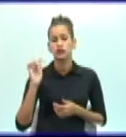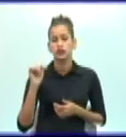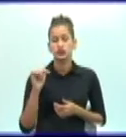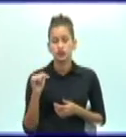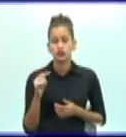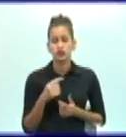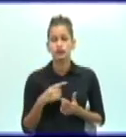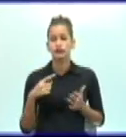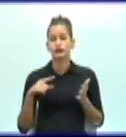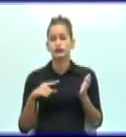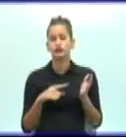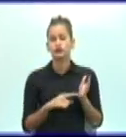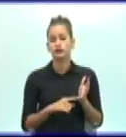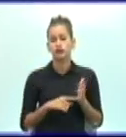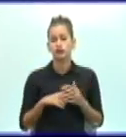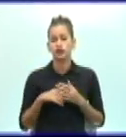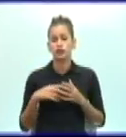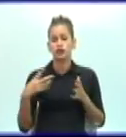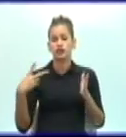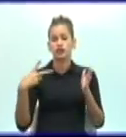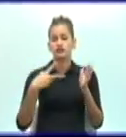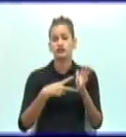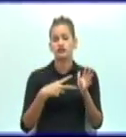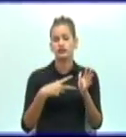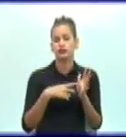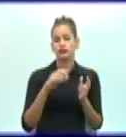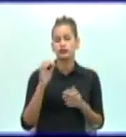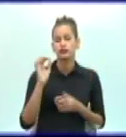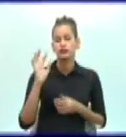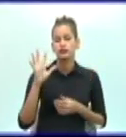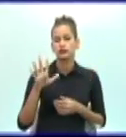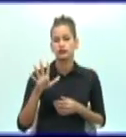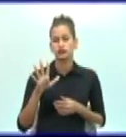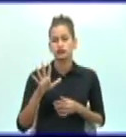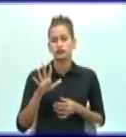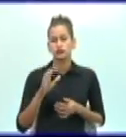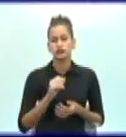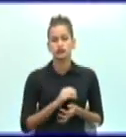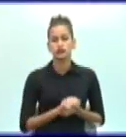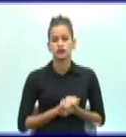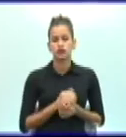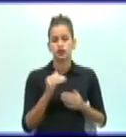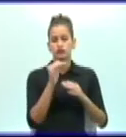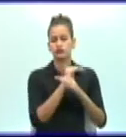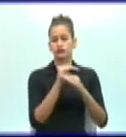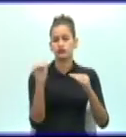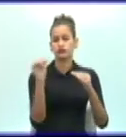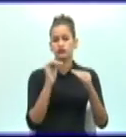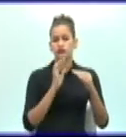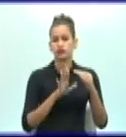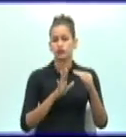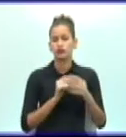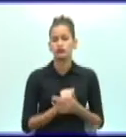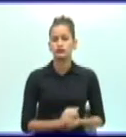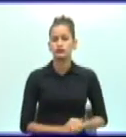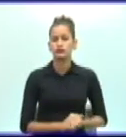producto lo vamos a dividir por el extremo conocido, que en este caso es